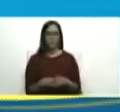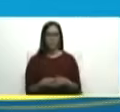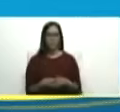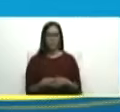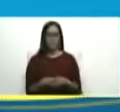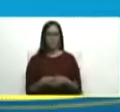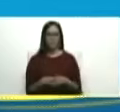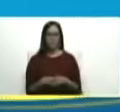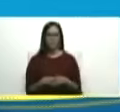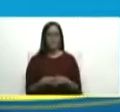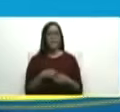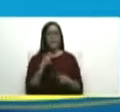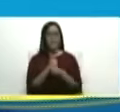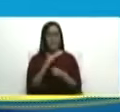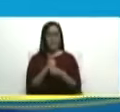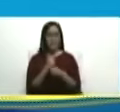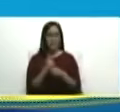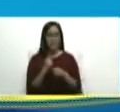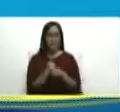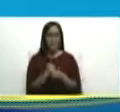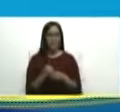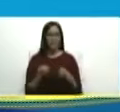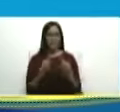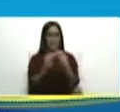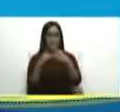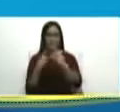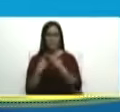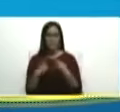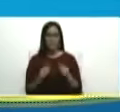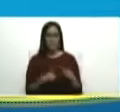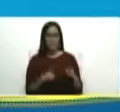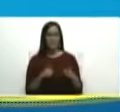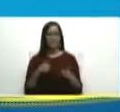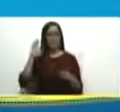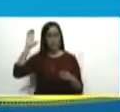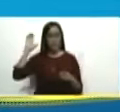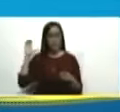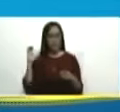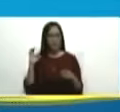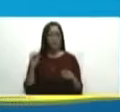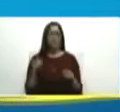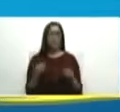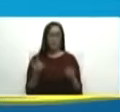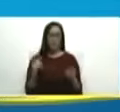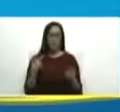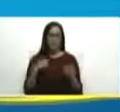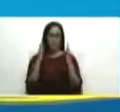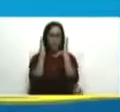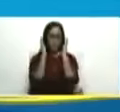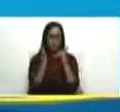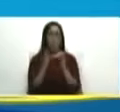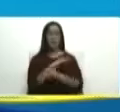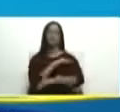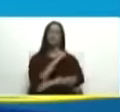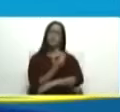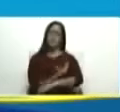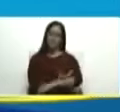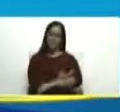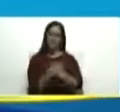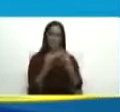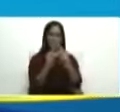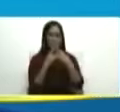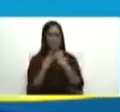descentralizado, que tome en cuenta la diversidad de las regiones, que tome en cuenta la fortaleza de esa